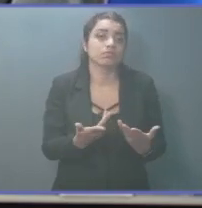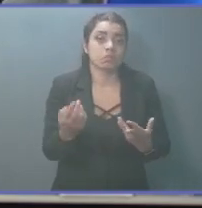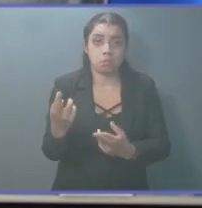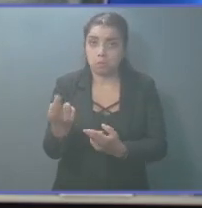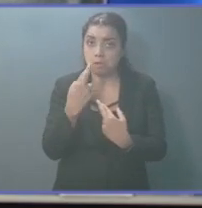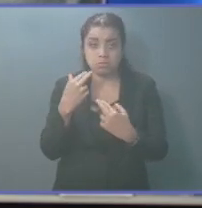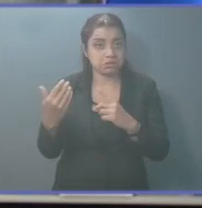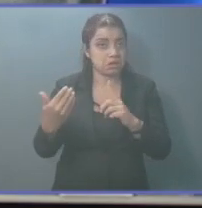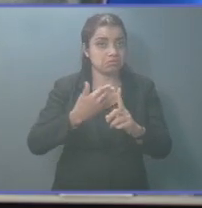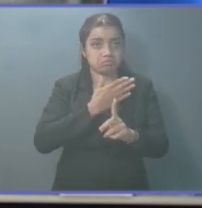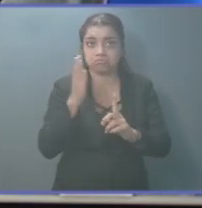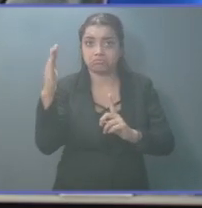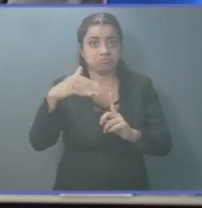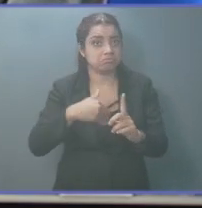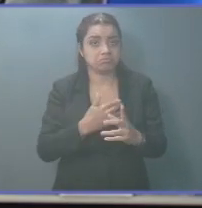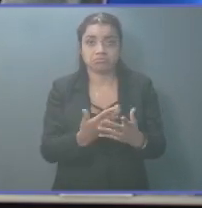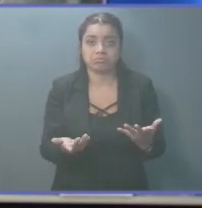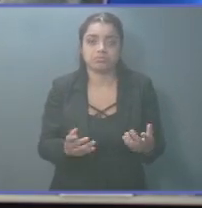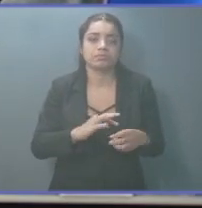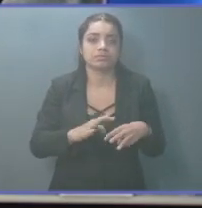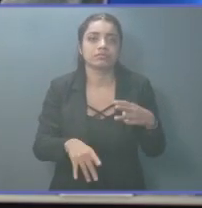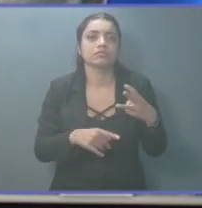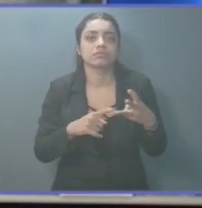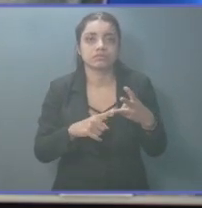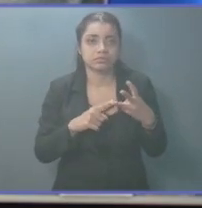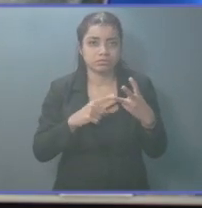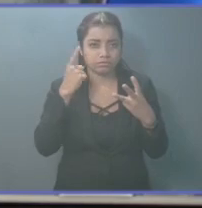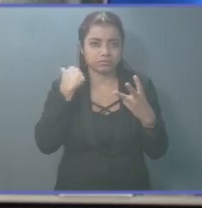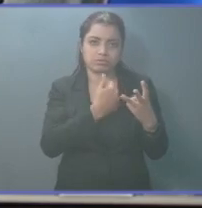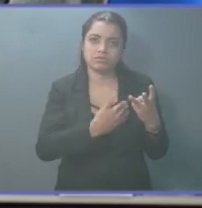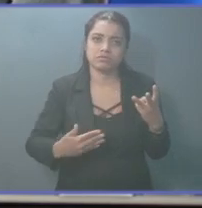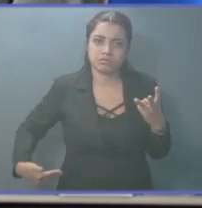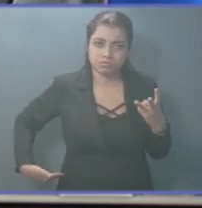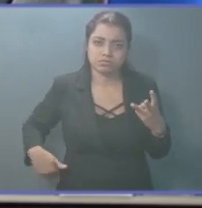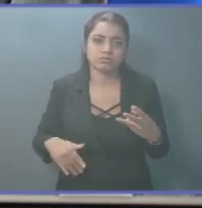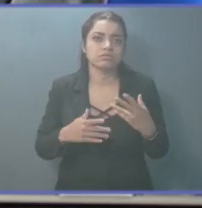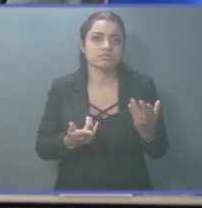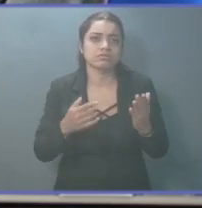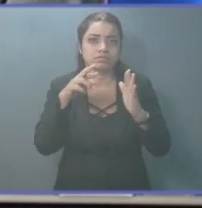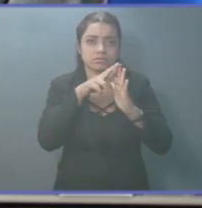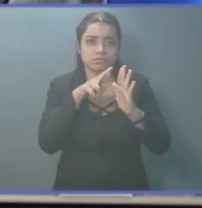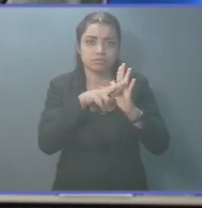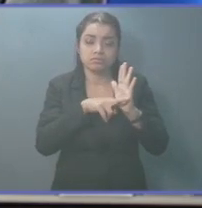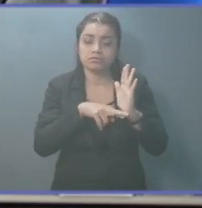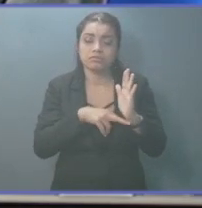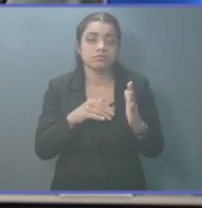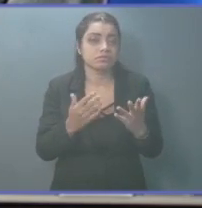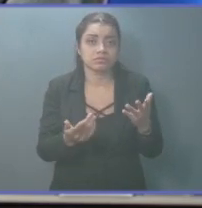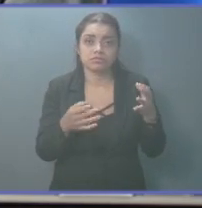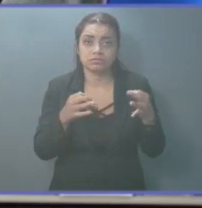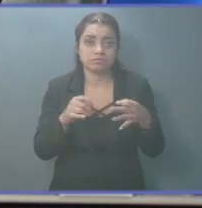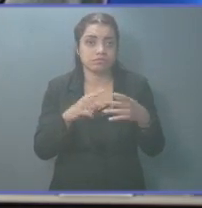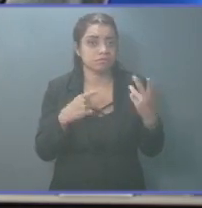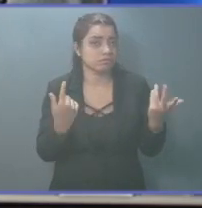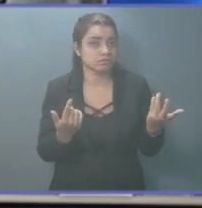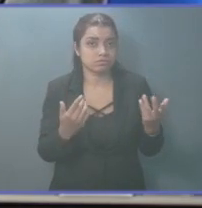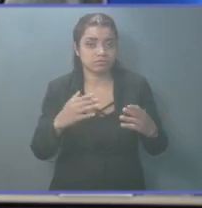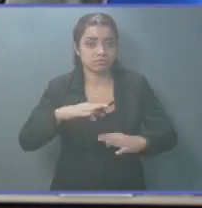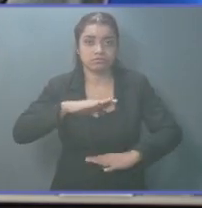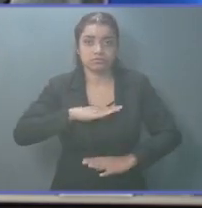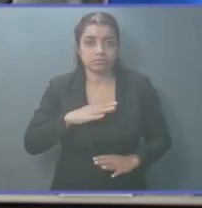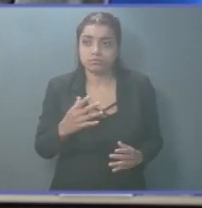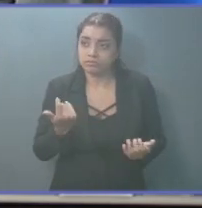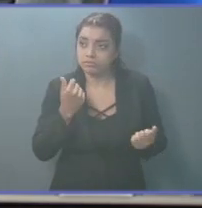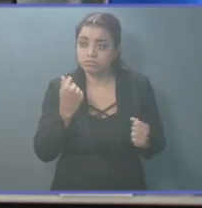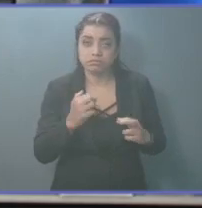respuestas. Tercera pregunta, señor presidente, dejando registro de plena inconformidad sobre lo que no han